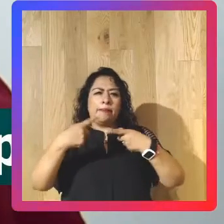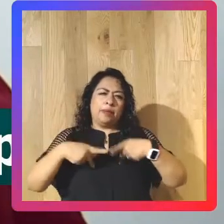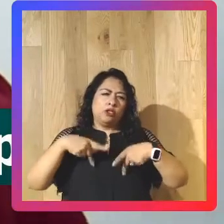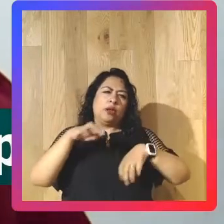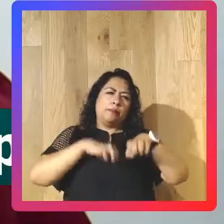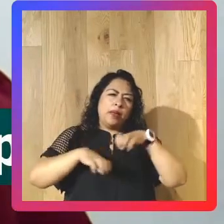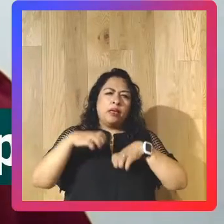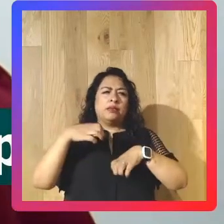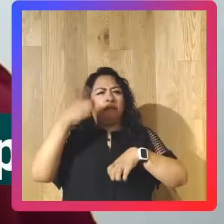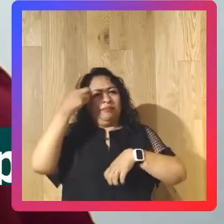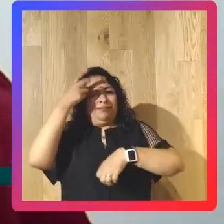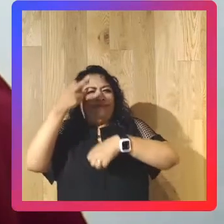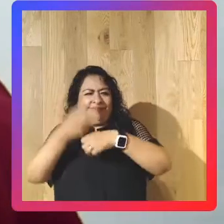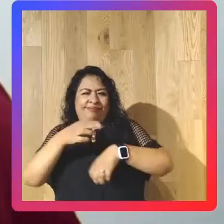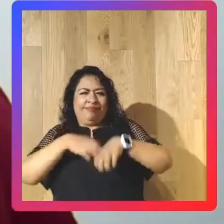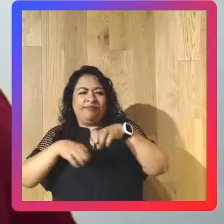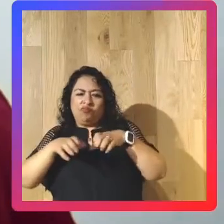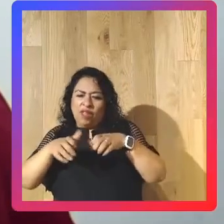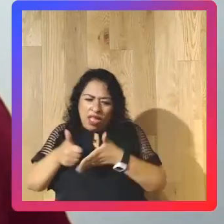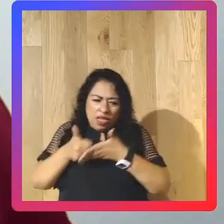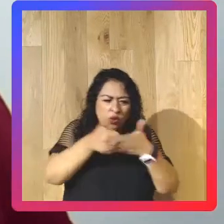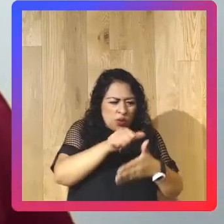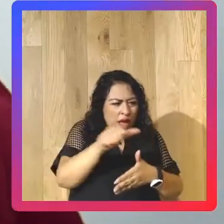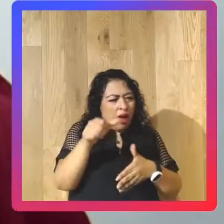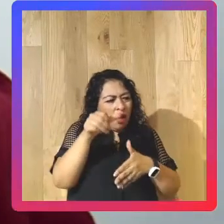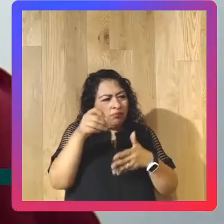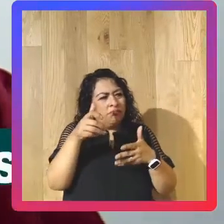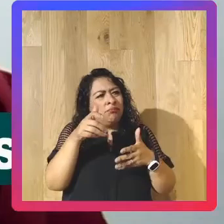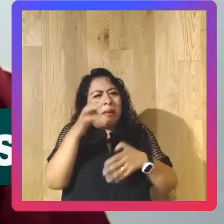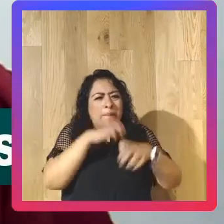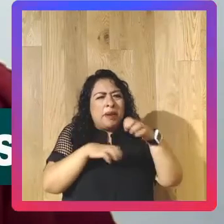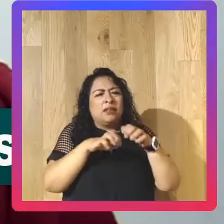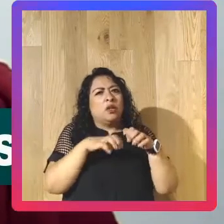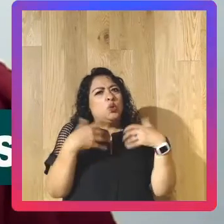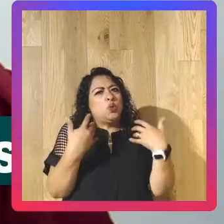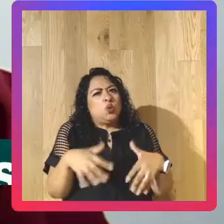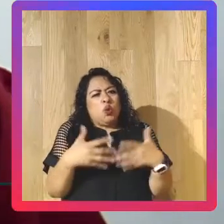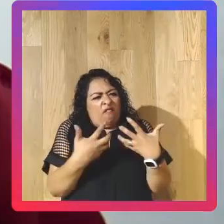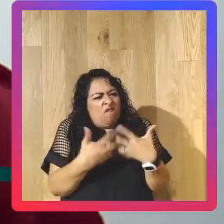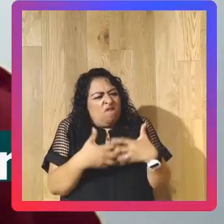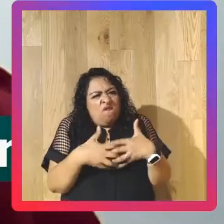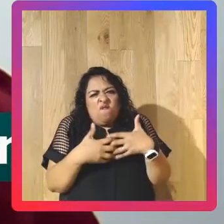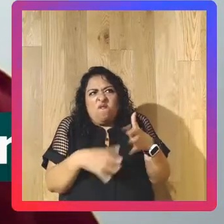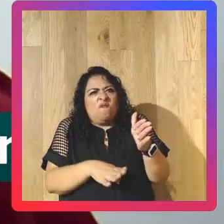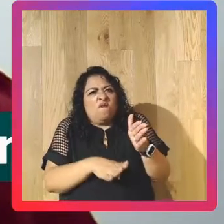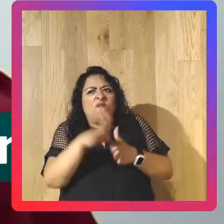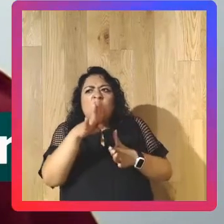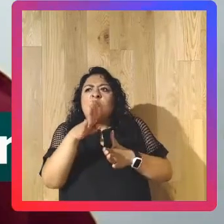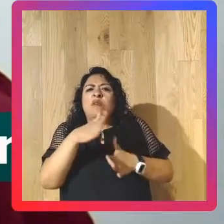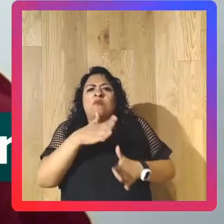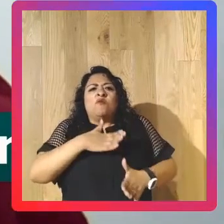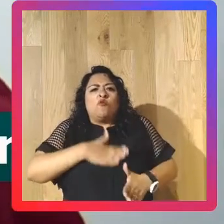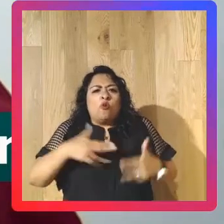y dirigentes de empresa que coadyuven a la construcción de empresas altamente productivas, plenamente humanas